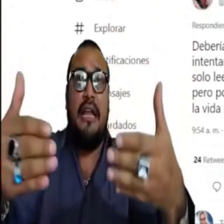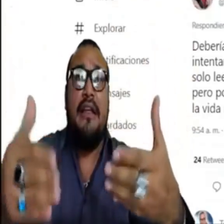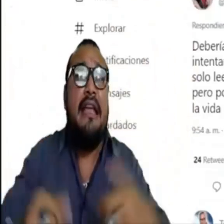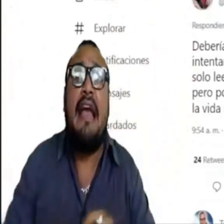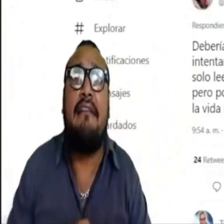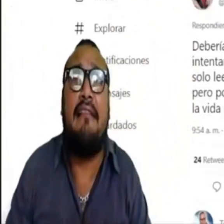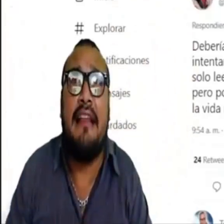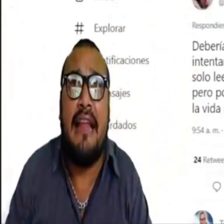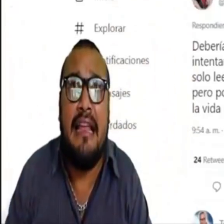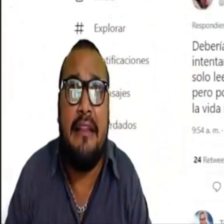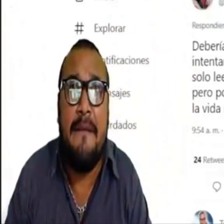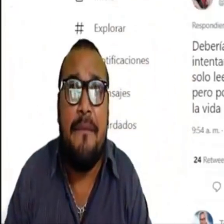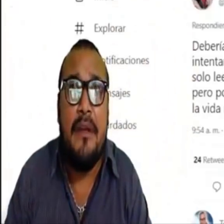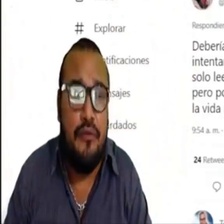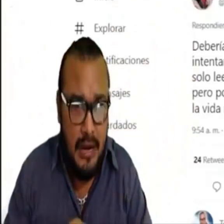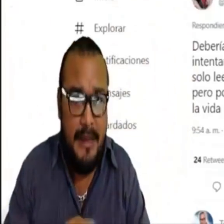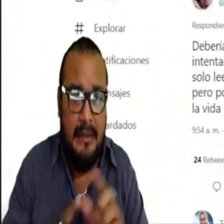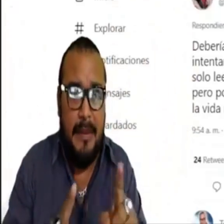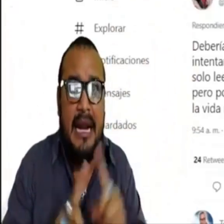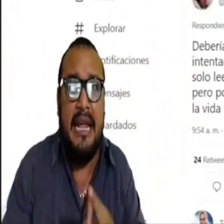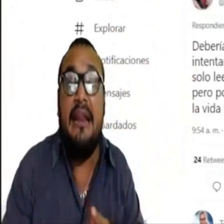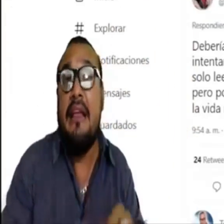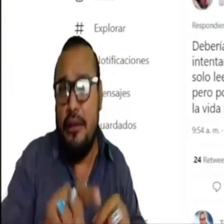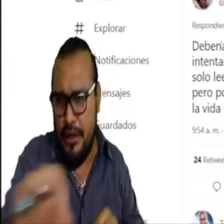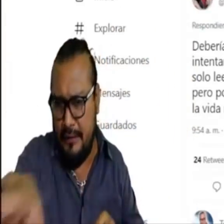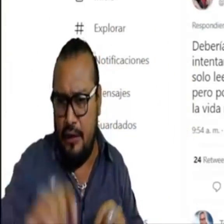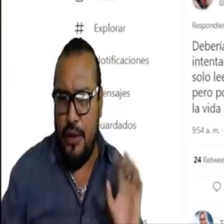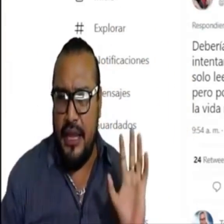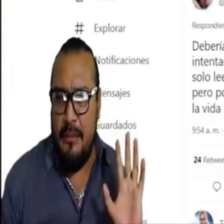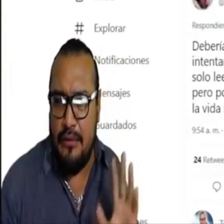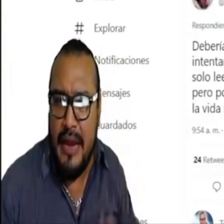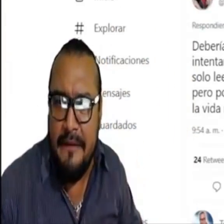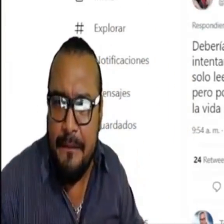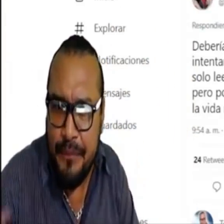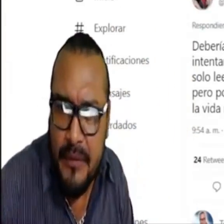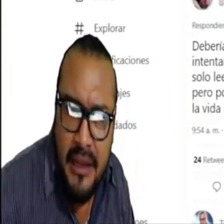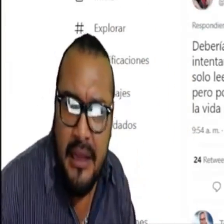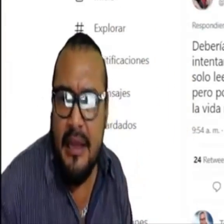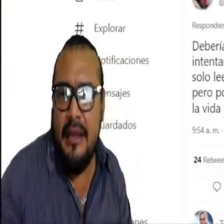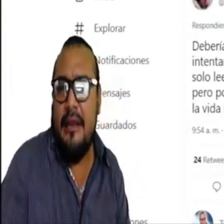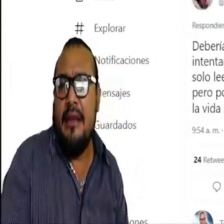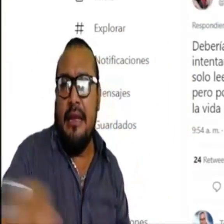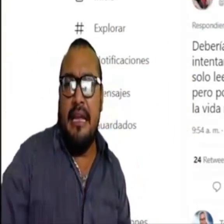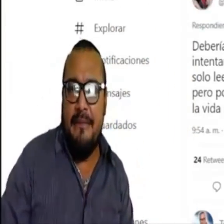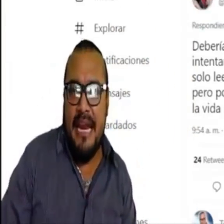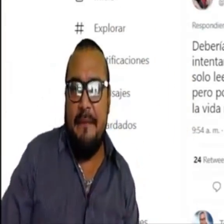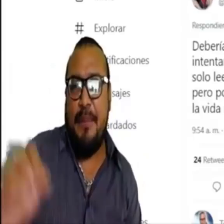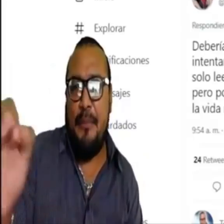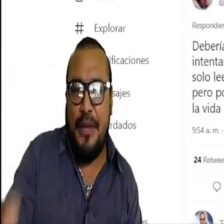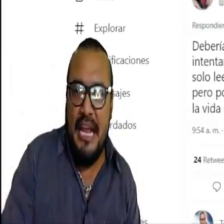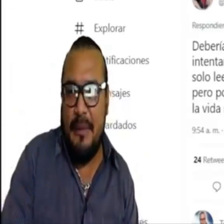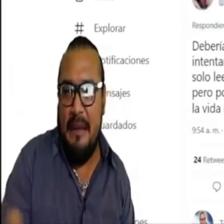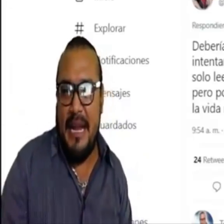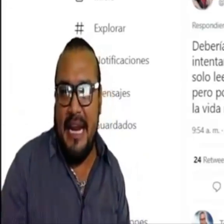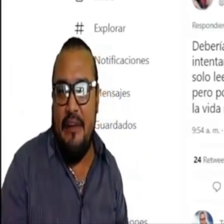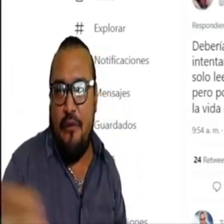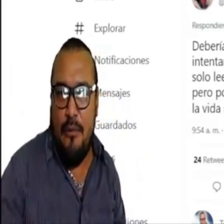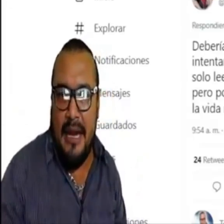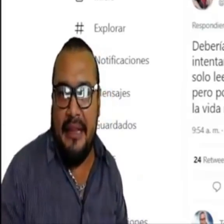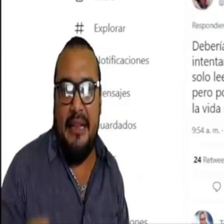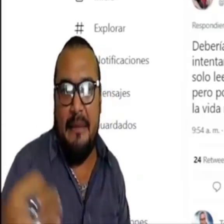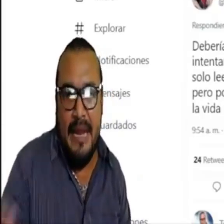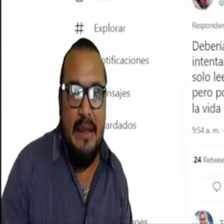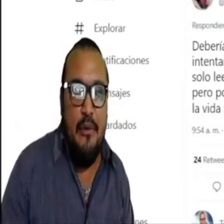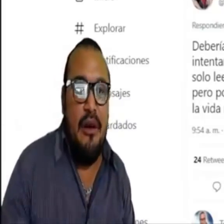un pronto y ahí está sentadita solamente para leer y ojito se los voy a demostrar y mire pero podrías ver la mañana